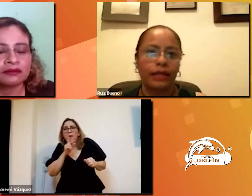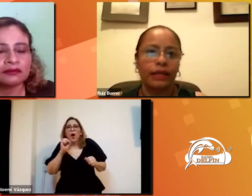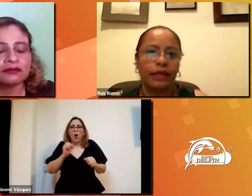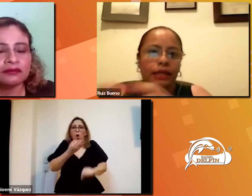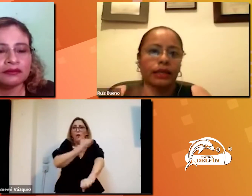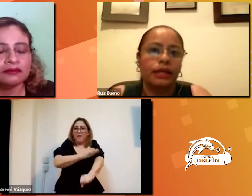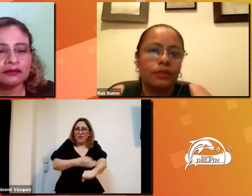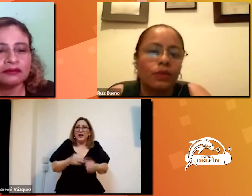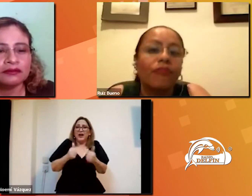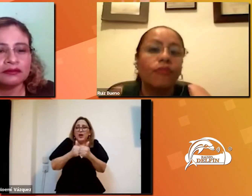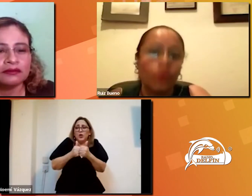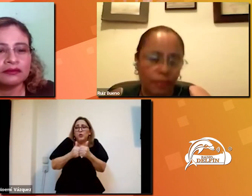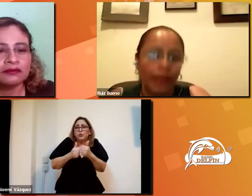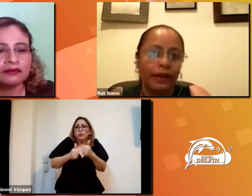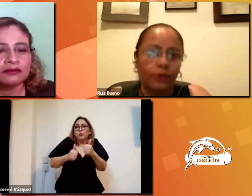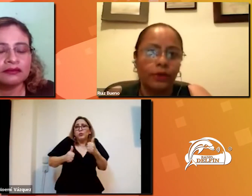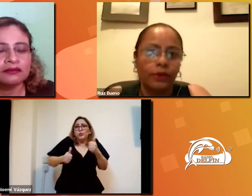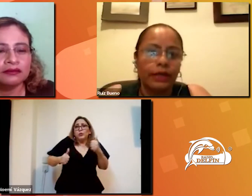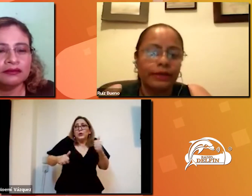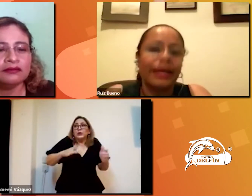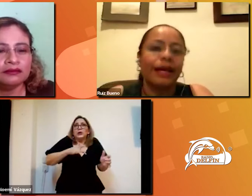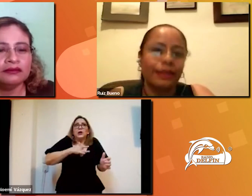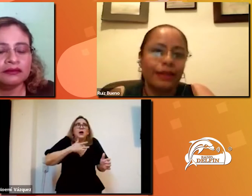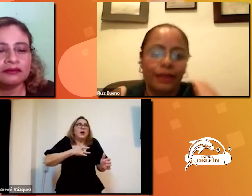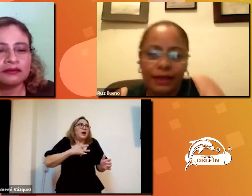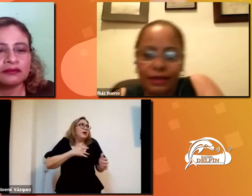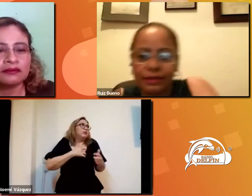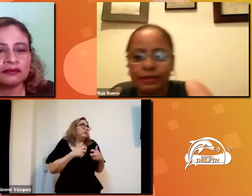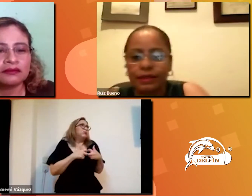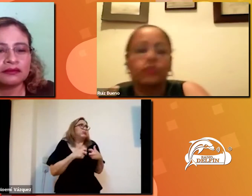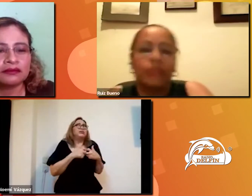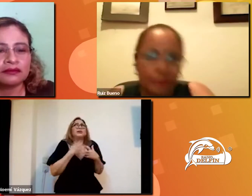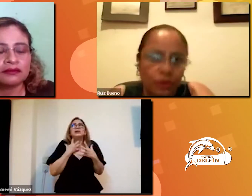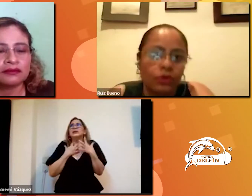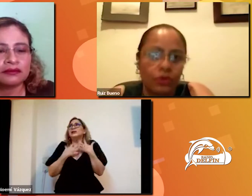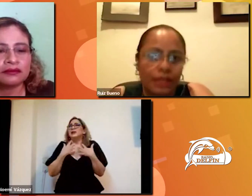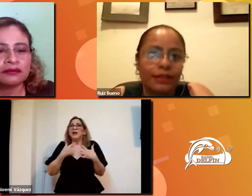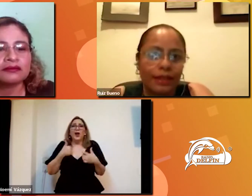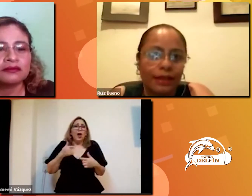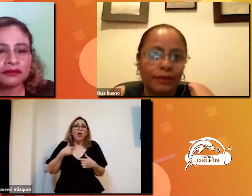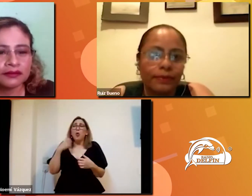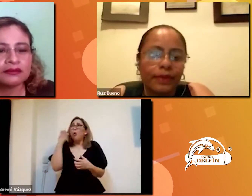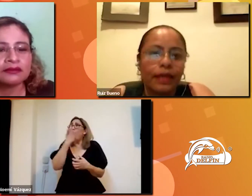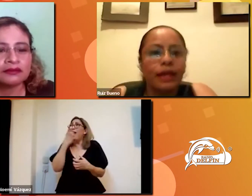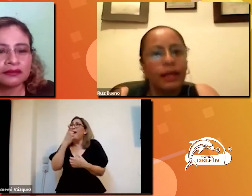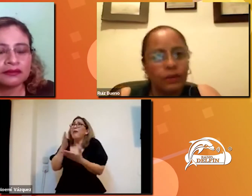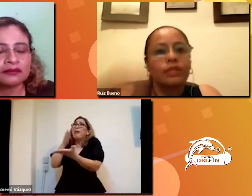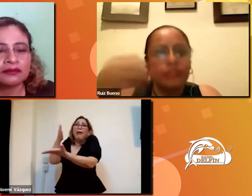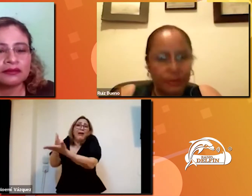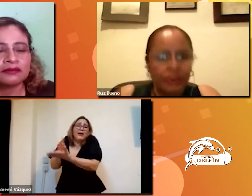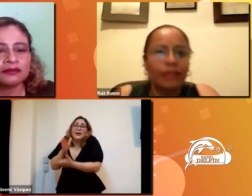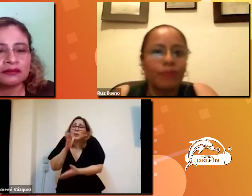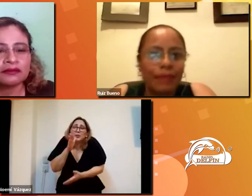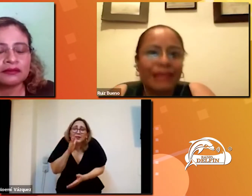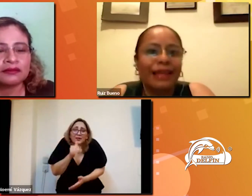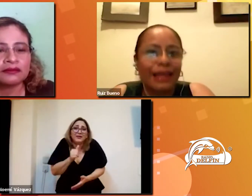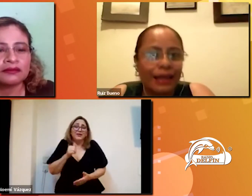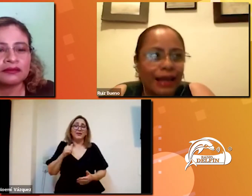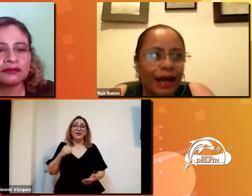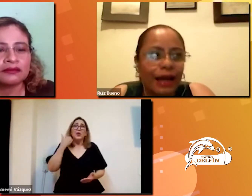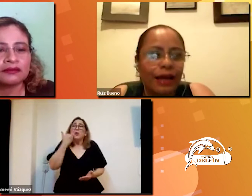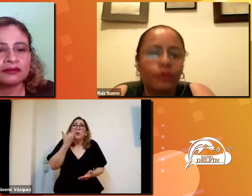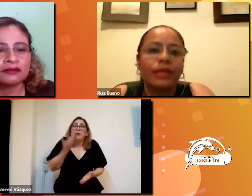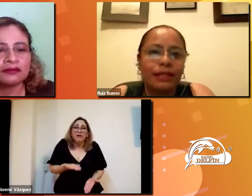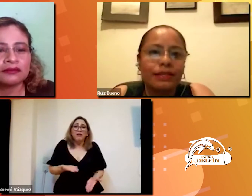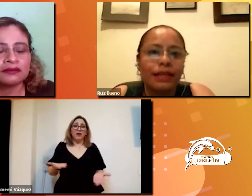escuela, y es una forma, ¿no?, de los trastornos de ansiedad. Entonces, efectivamente, en